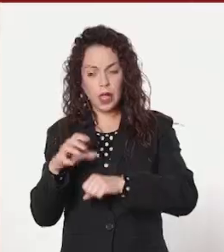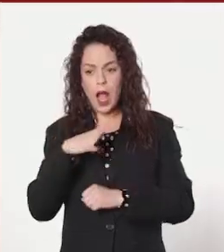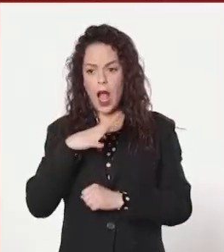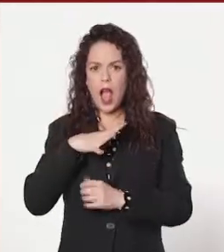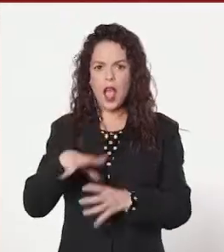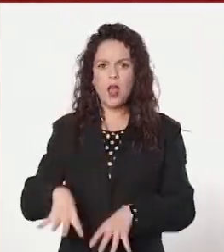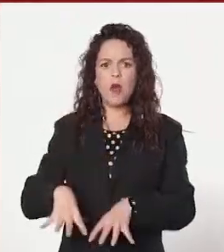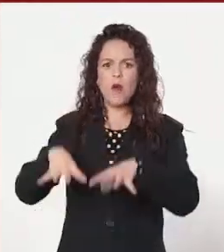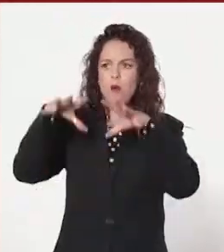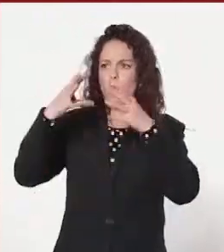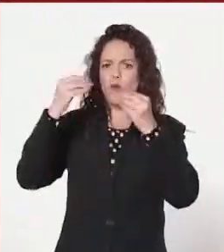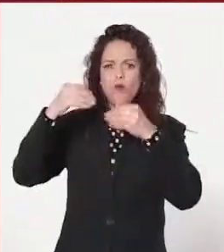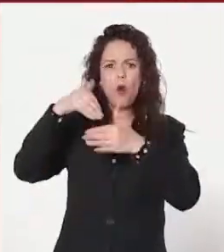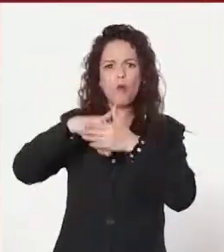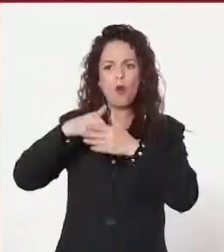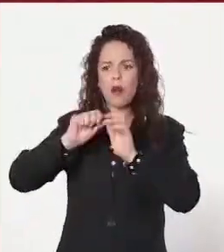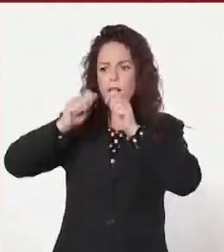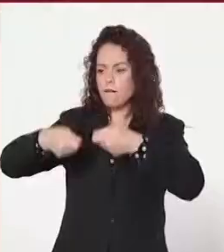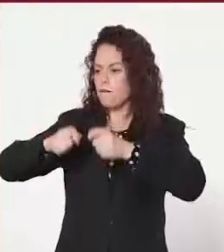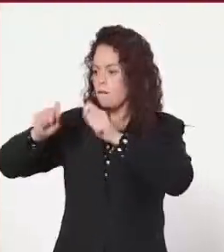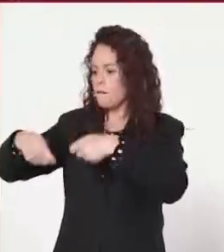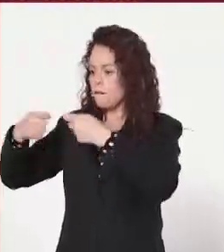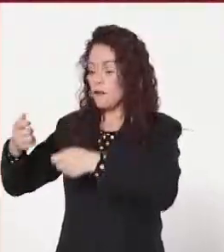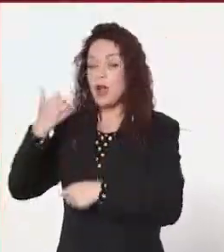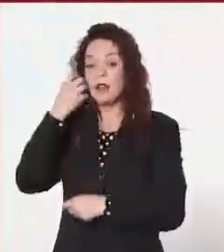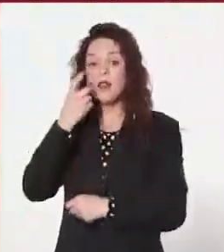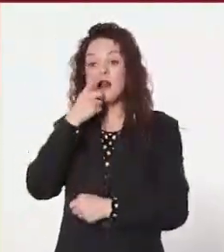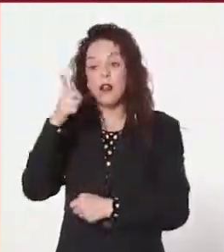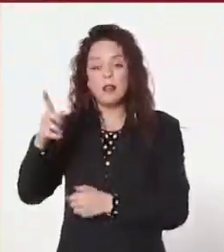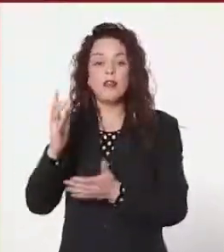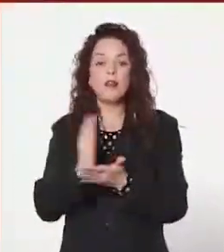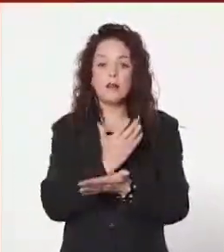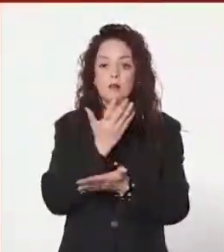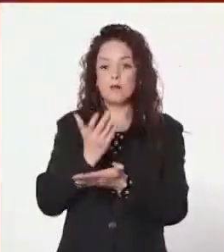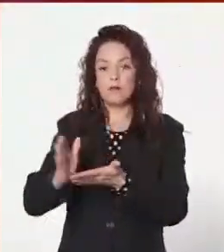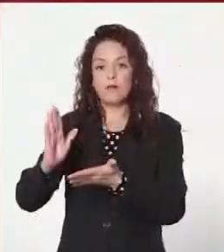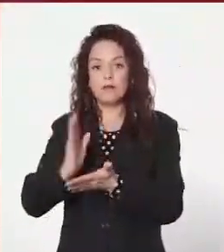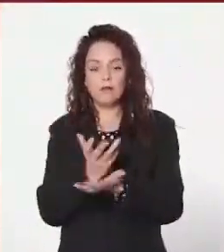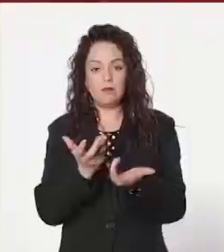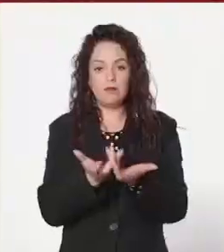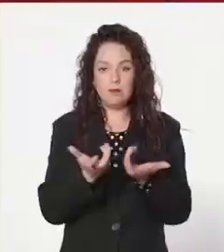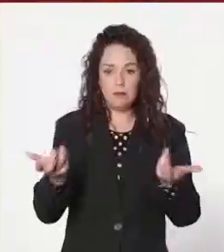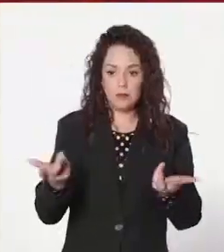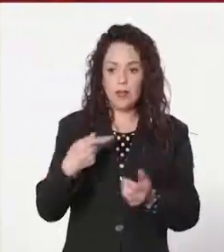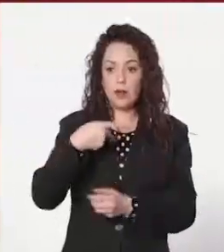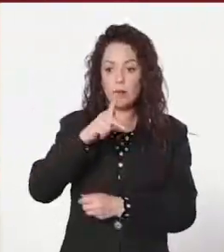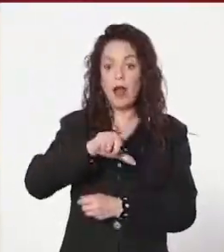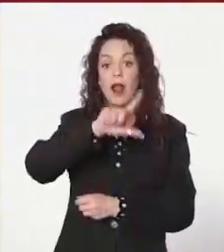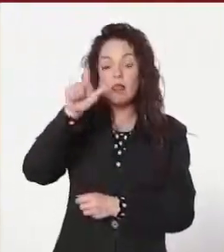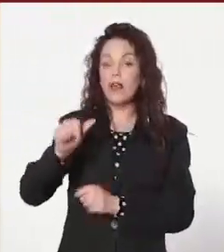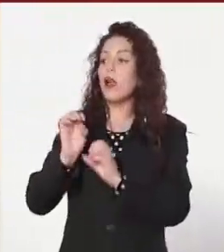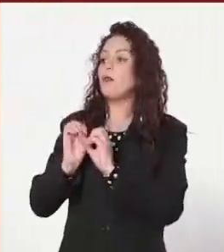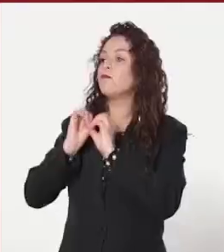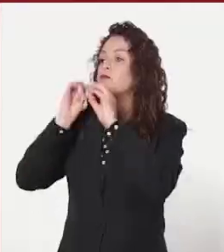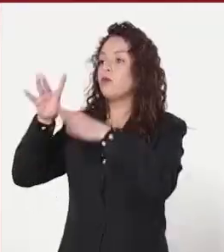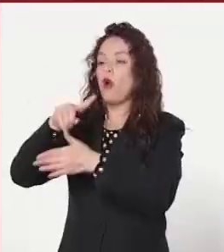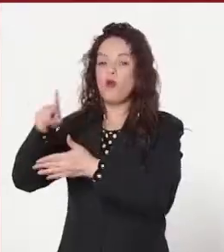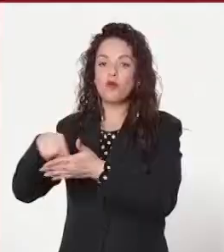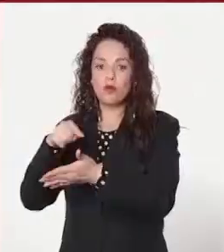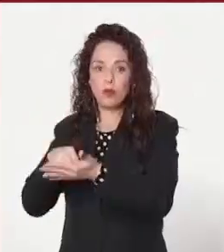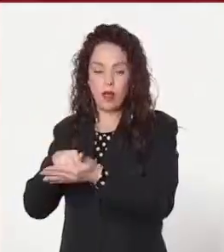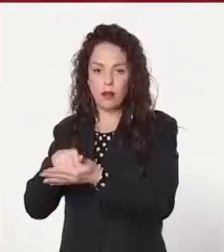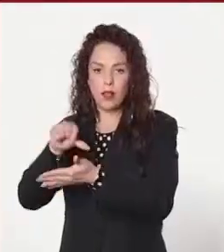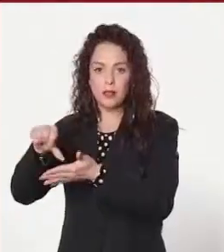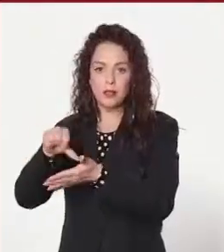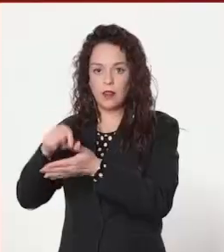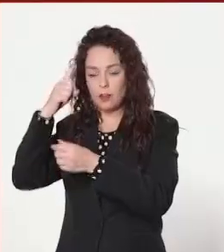bolsas colgadas, eso significa que él está separando los reciclables para después llevarlos a un centro de acopio. Entonces, dáselos a él directo.